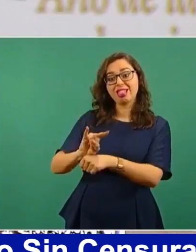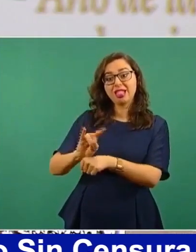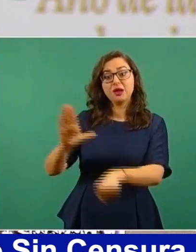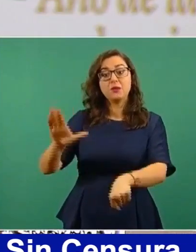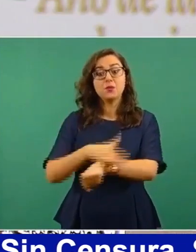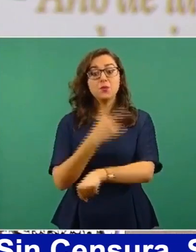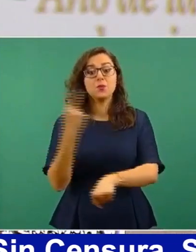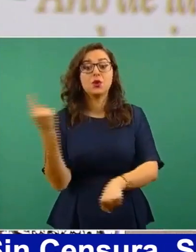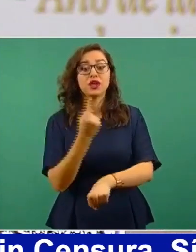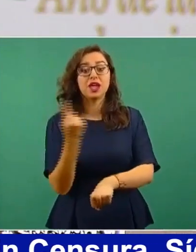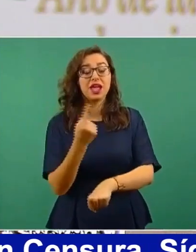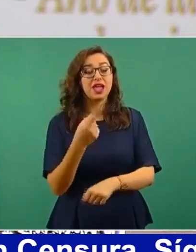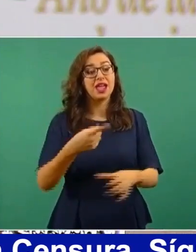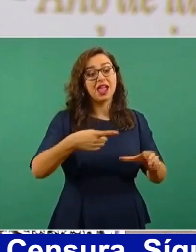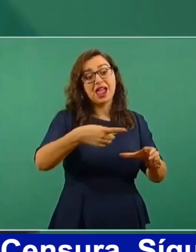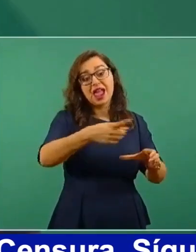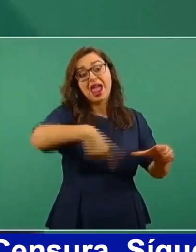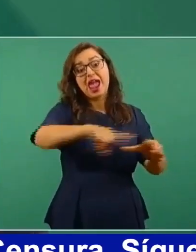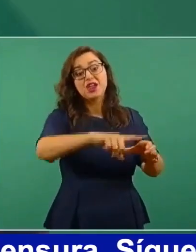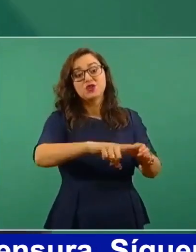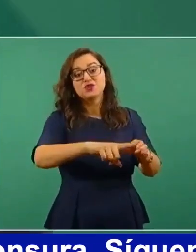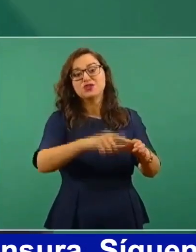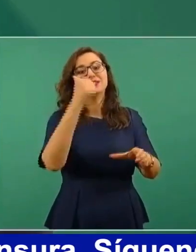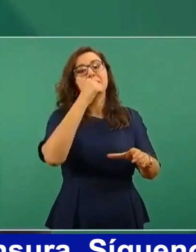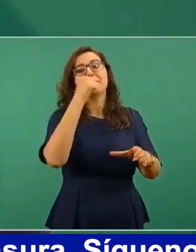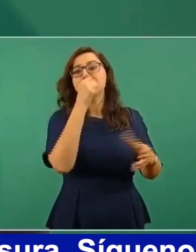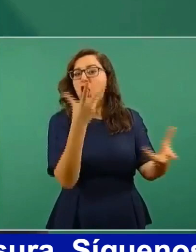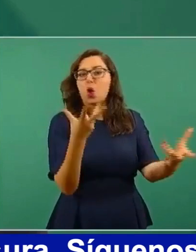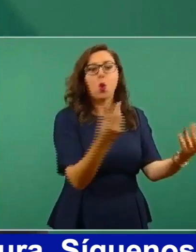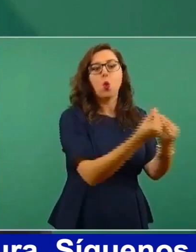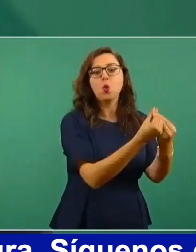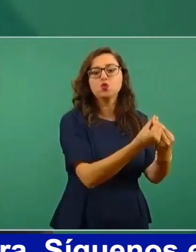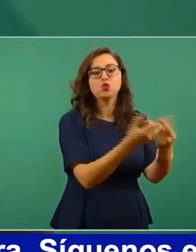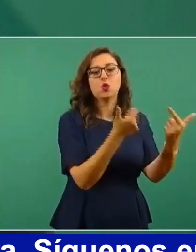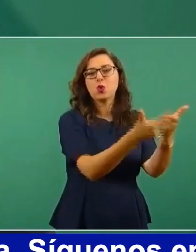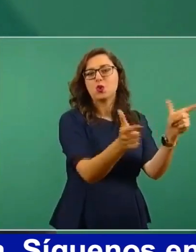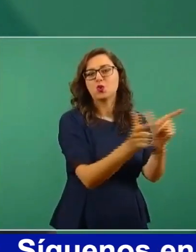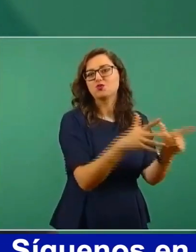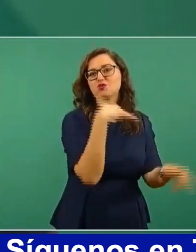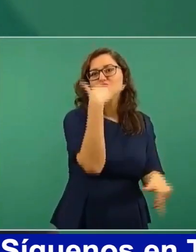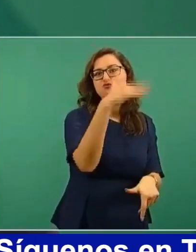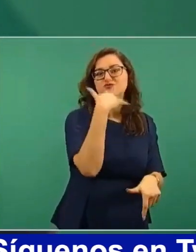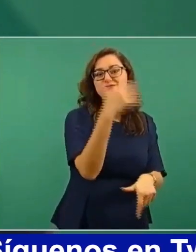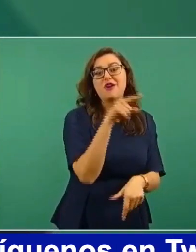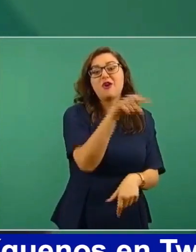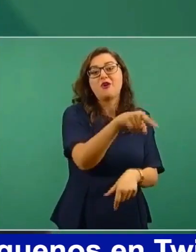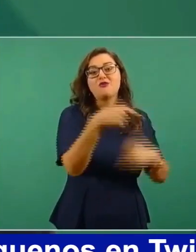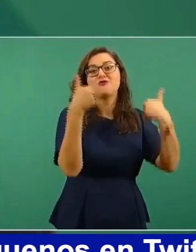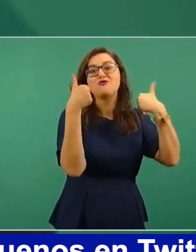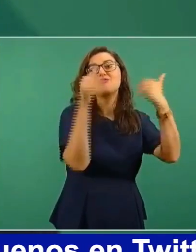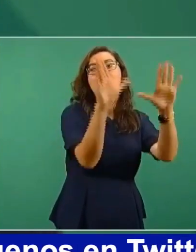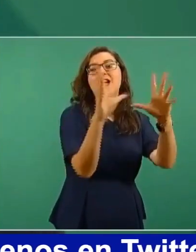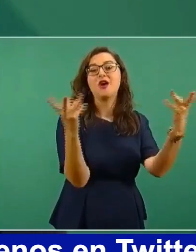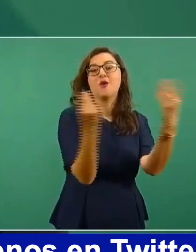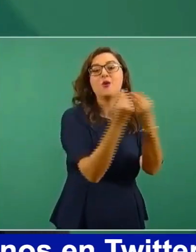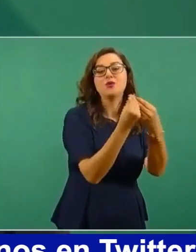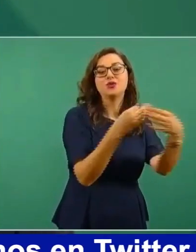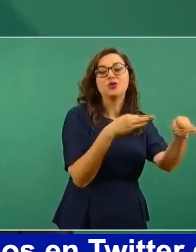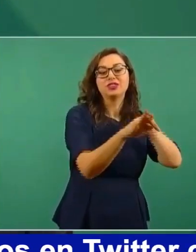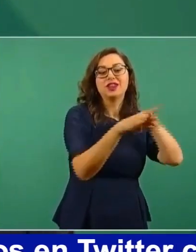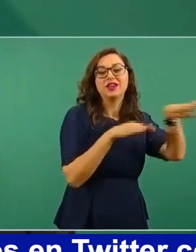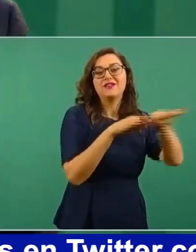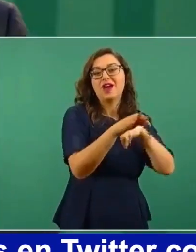El señor Claudio X González fue asesor económico de Carlos Salinas de Gortari, y